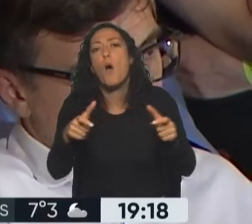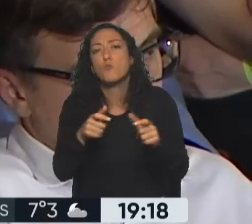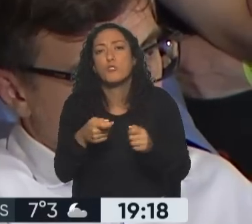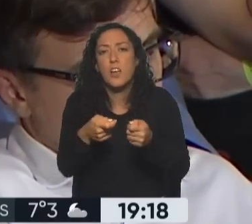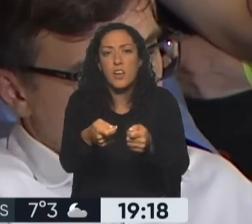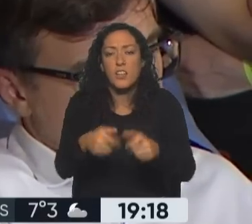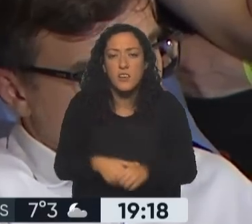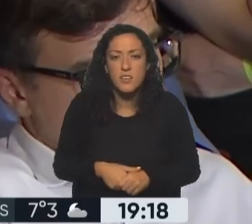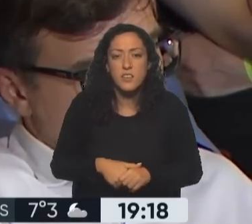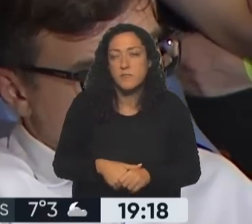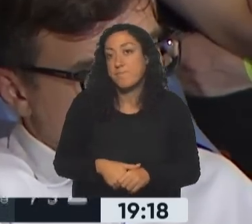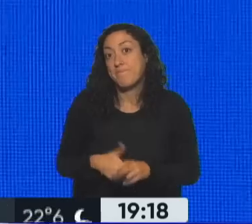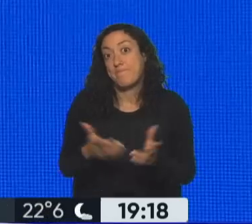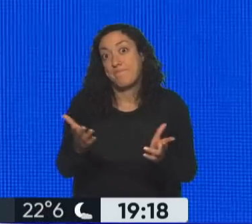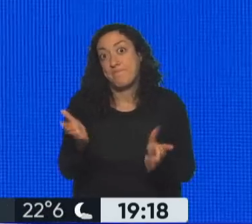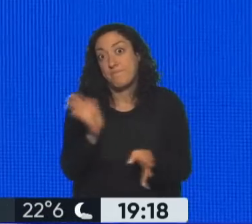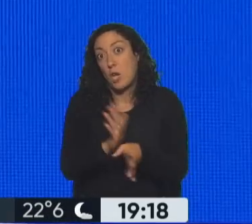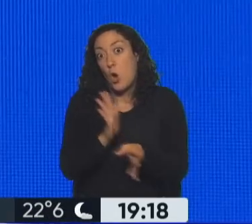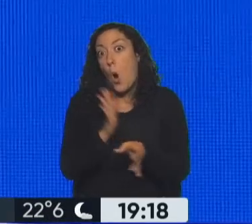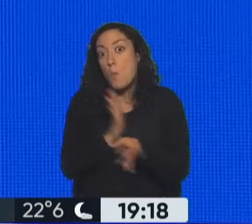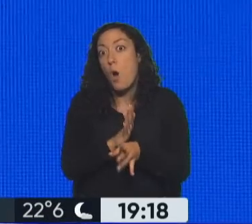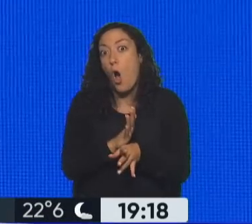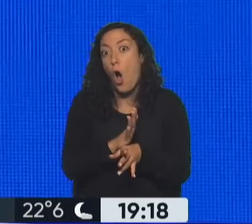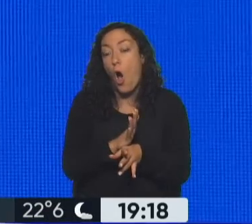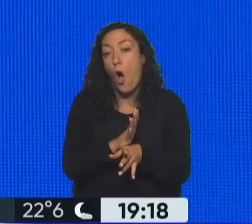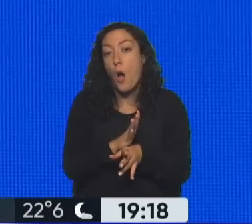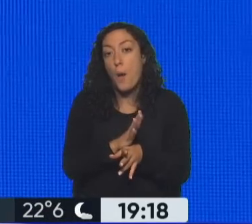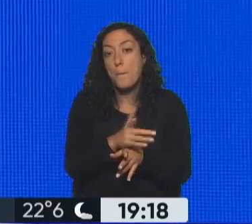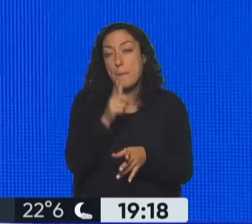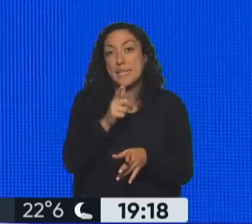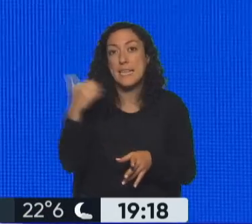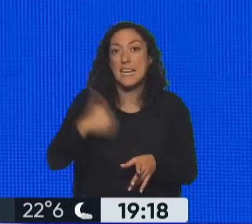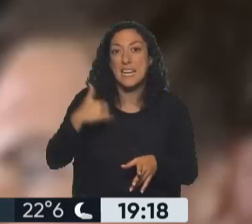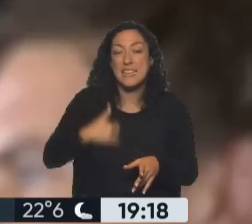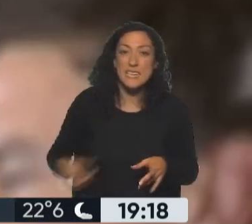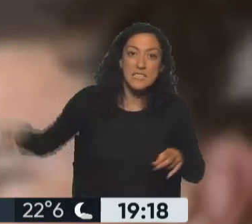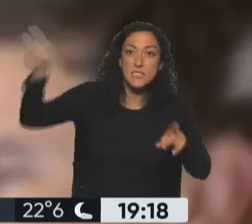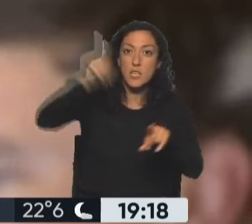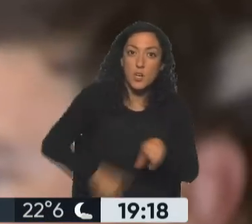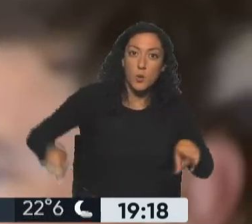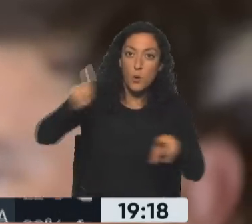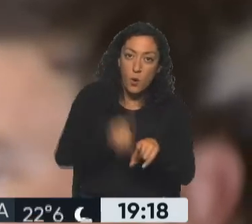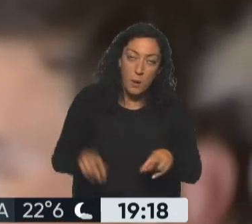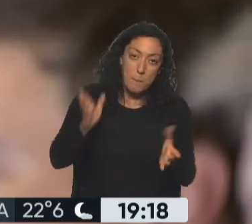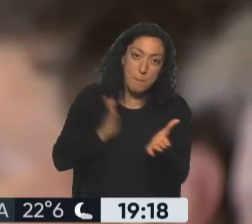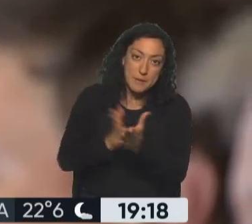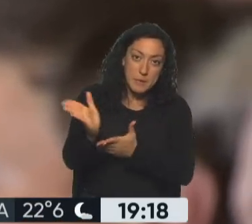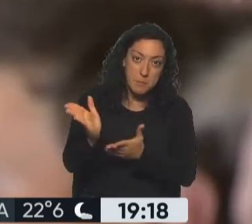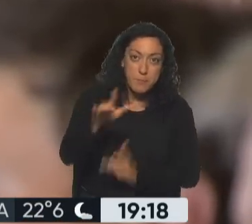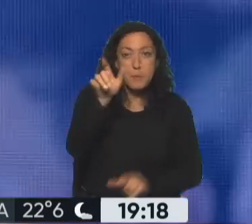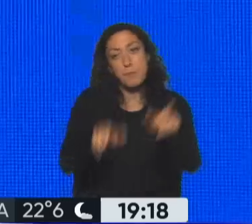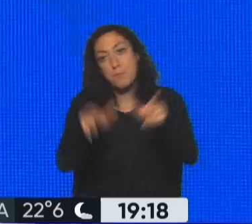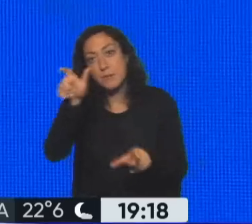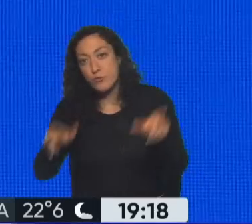para la educación. Es como que es una eterna Argentina circular en los